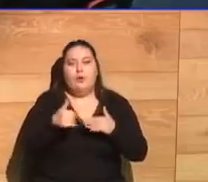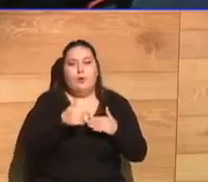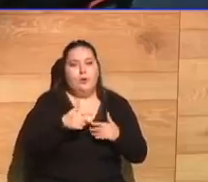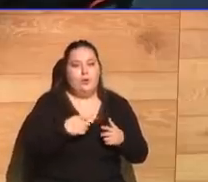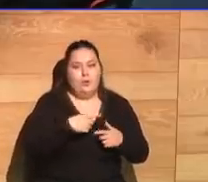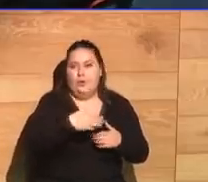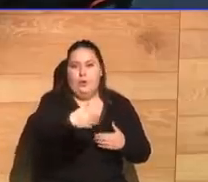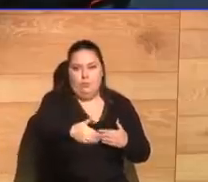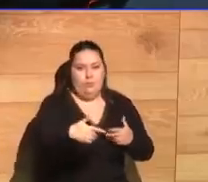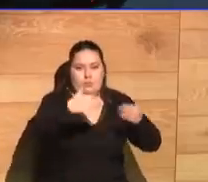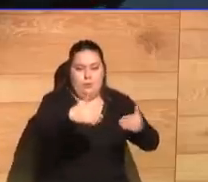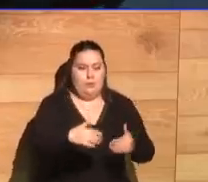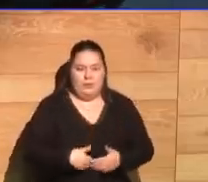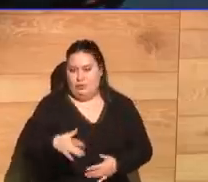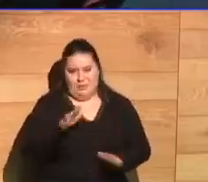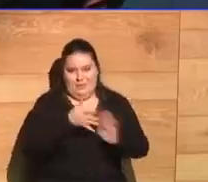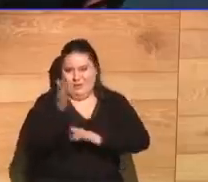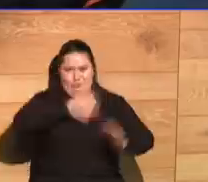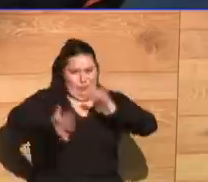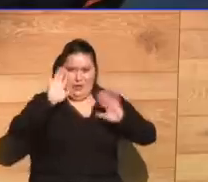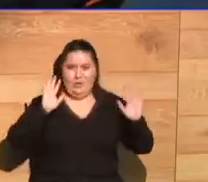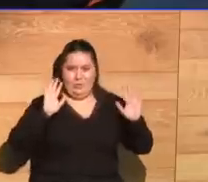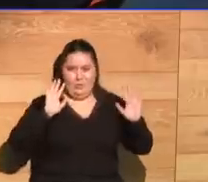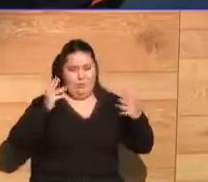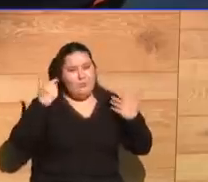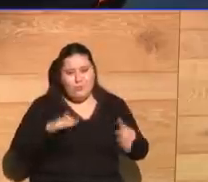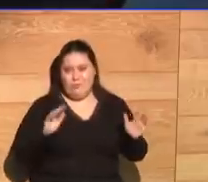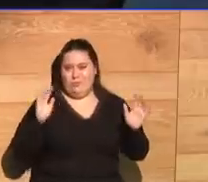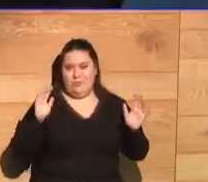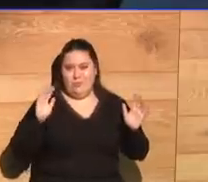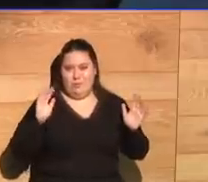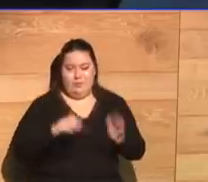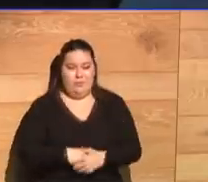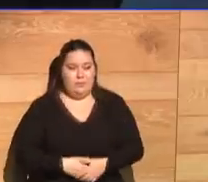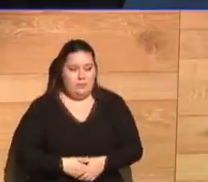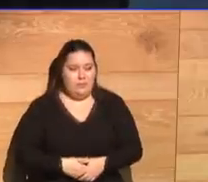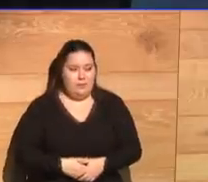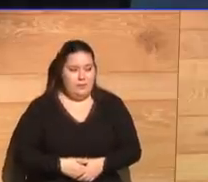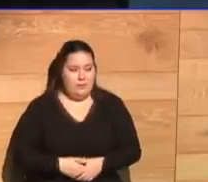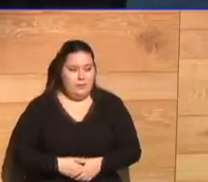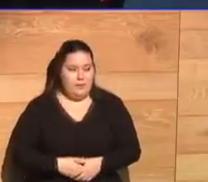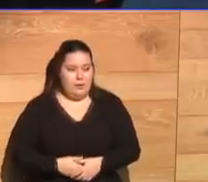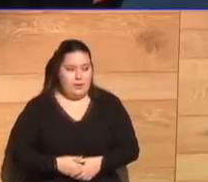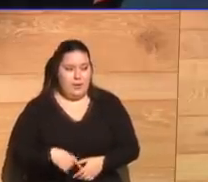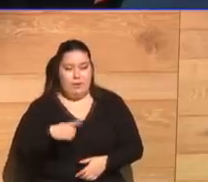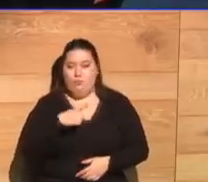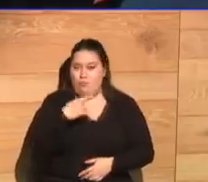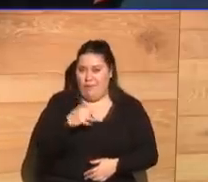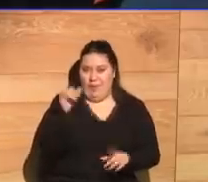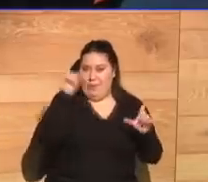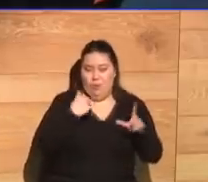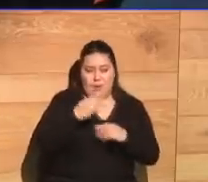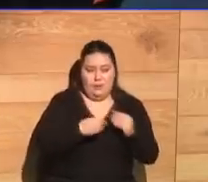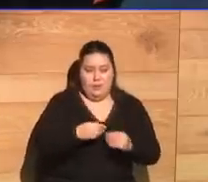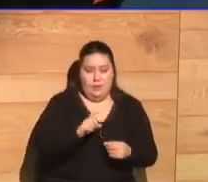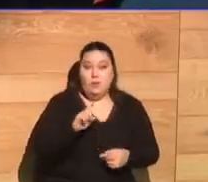decir que lo que... O sea, esto es un chocho que, o sea, de tres pares de la. Eso ya una vez que ha pasado, que ha hecho la película. O sea, pero que para va a haber Superman 3. Vamos a